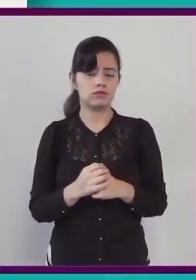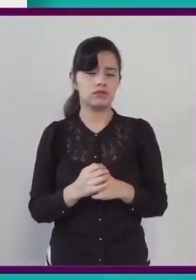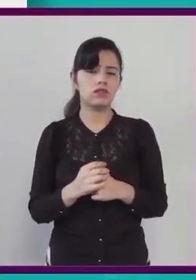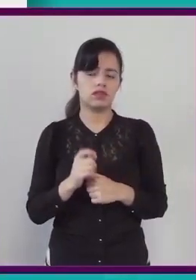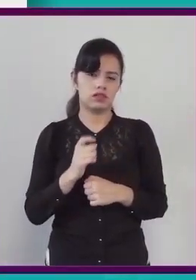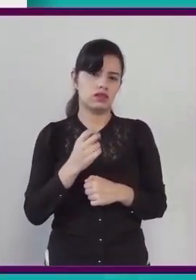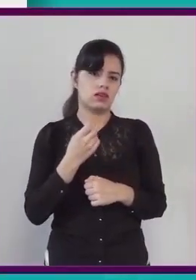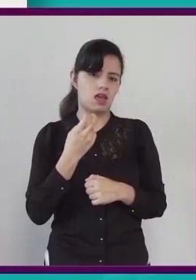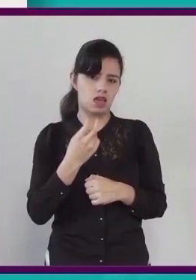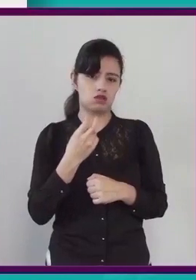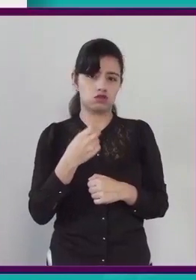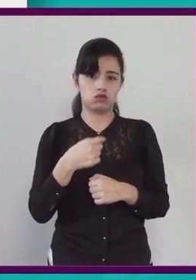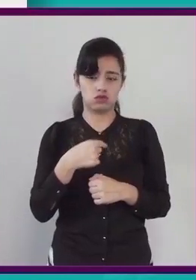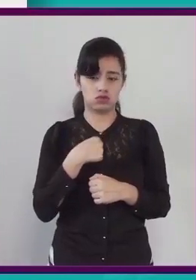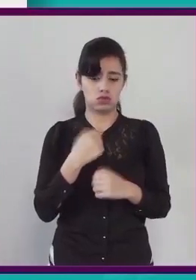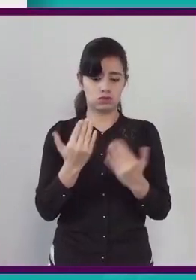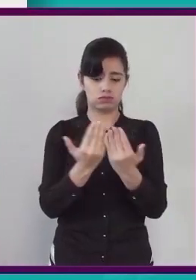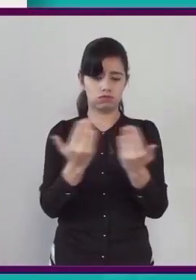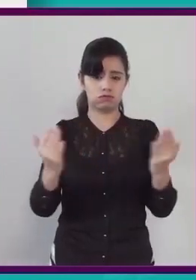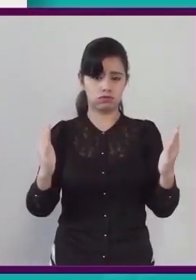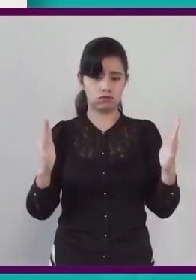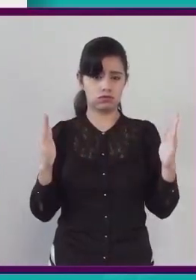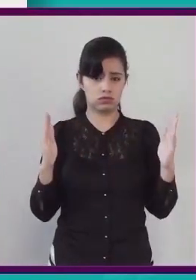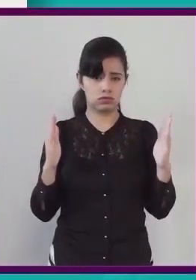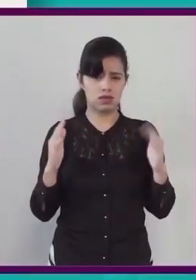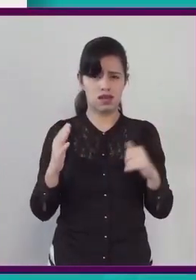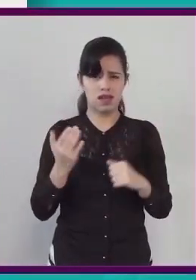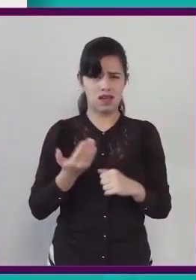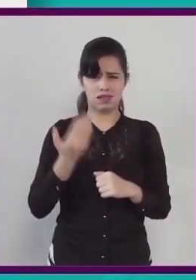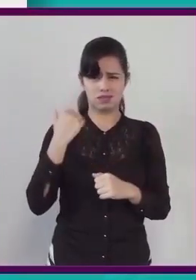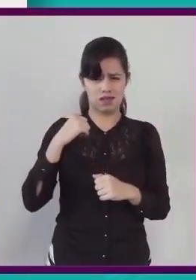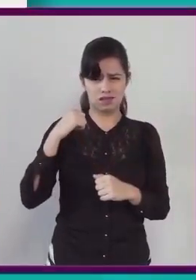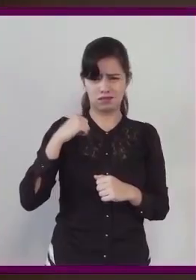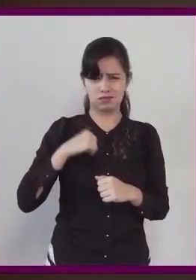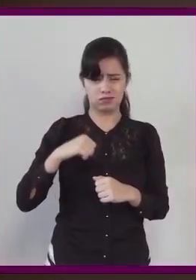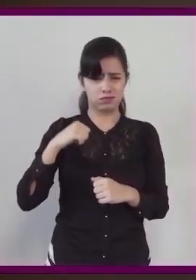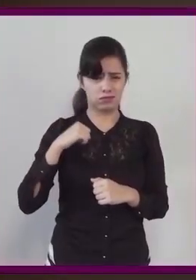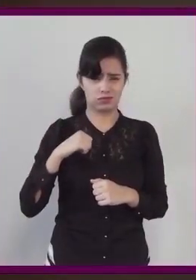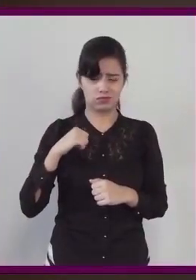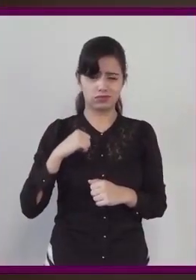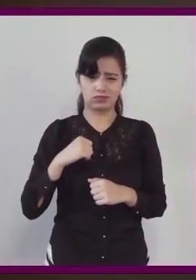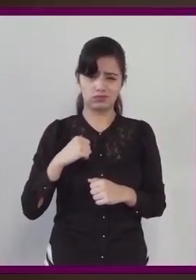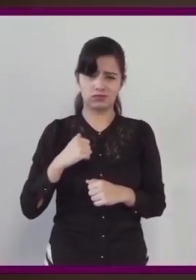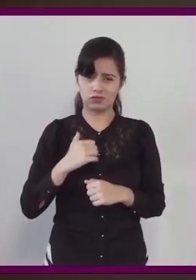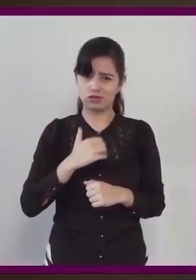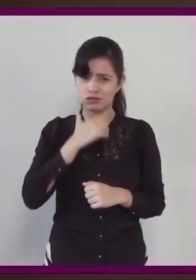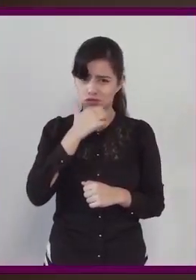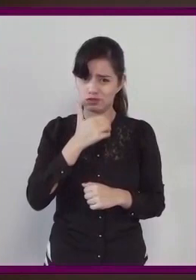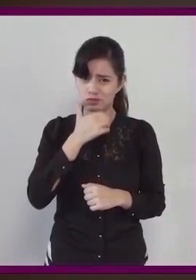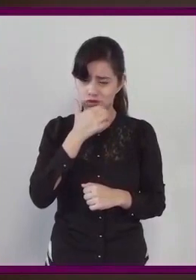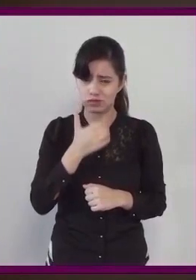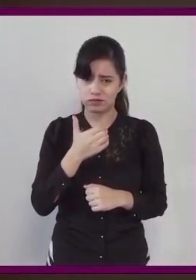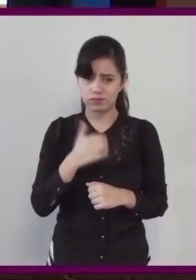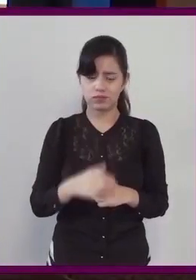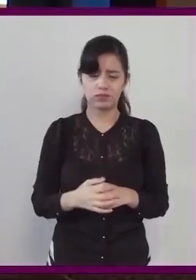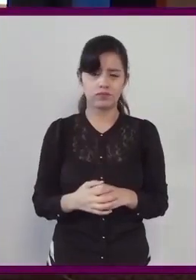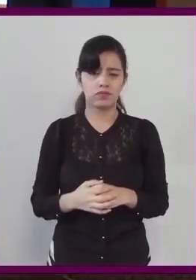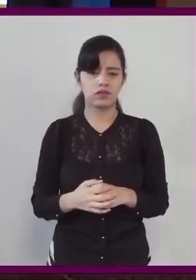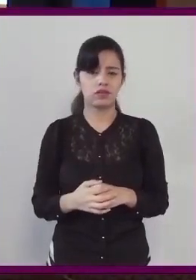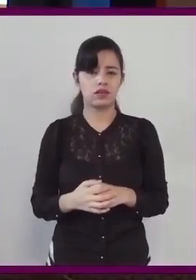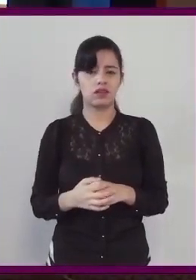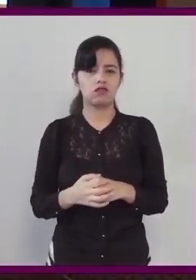esos límites, esas fronteras son mucho más ambiguas, ¿no? Me parece que las fronteras cuando